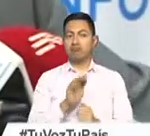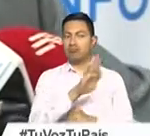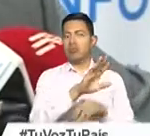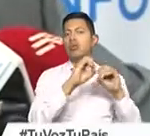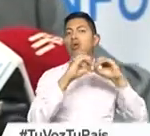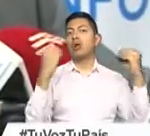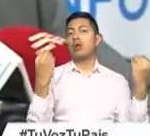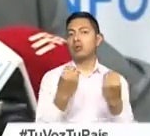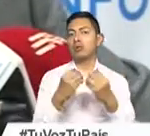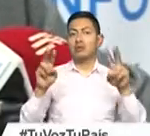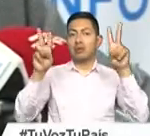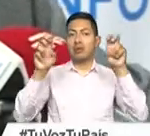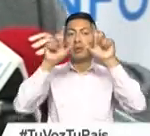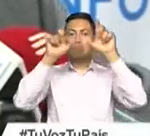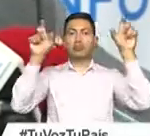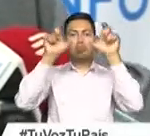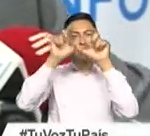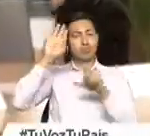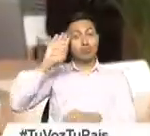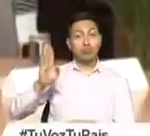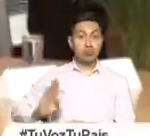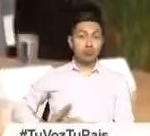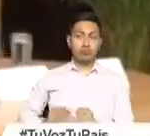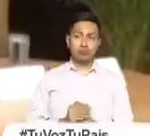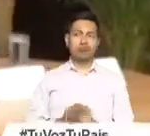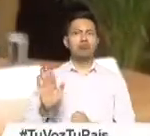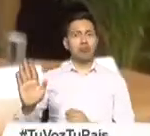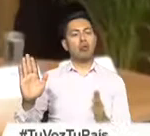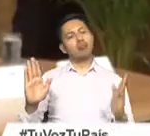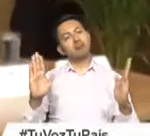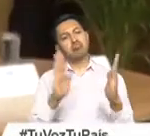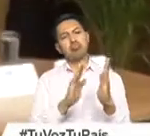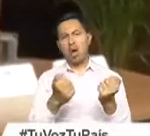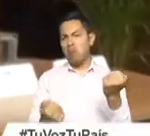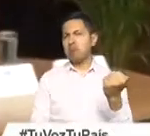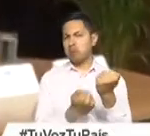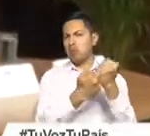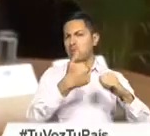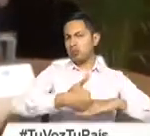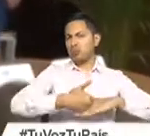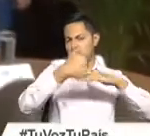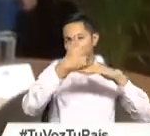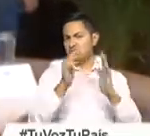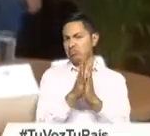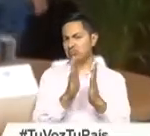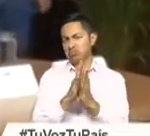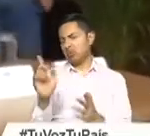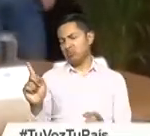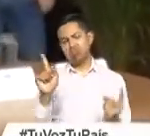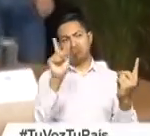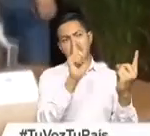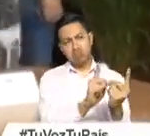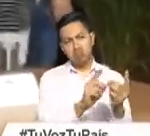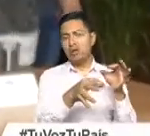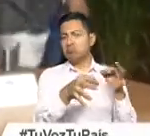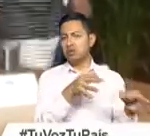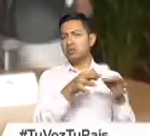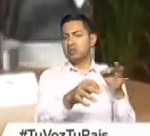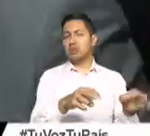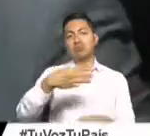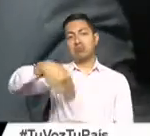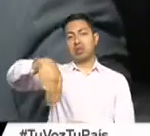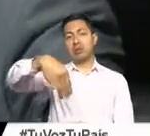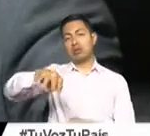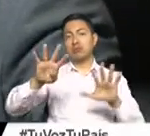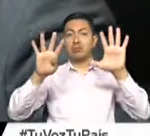organismo por el caso Odebrecht. Firme en su línea de colaboración con las autoridades de control, el segundo mandatario acudirá este miércoles a